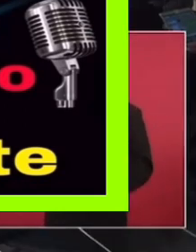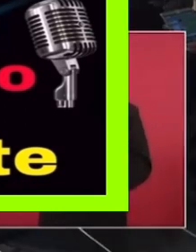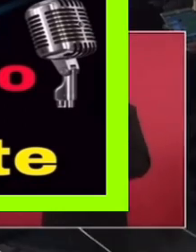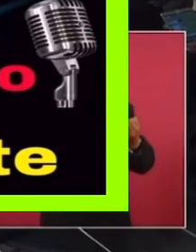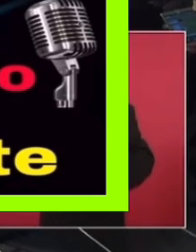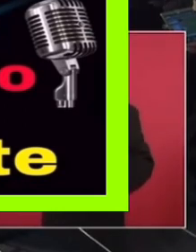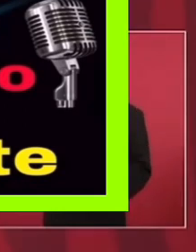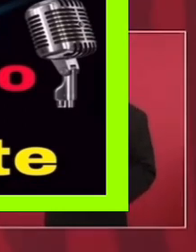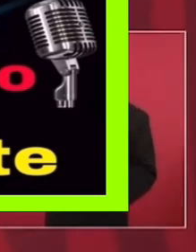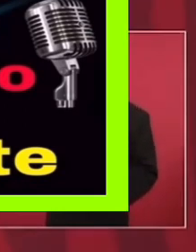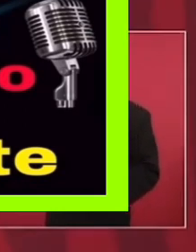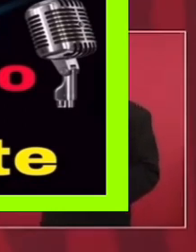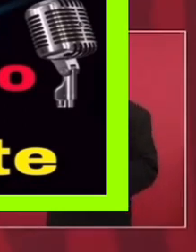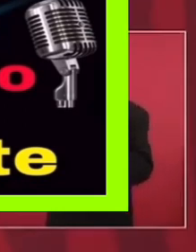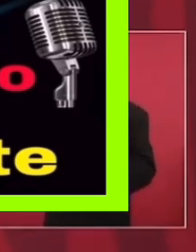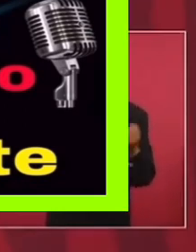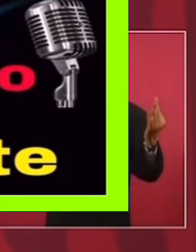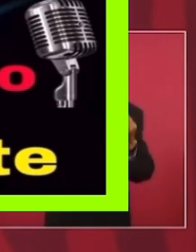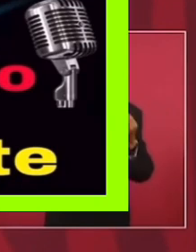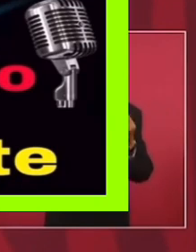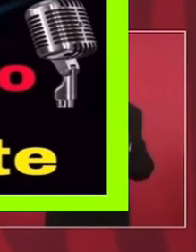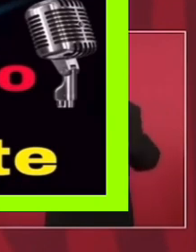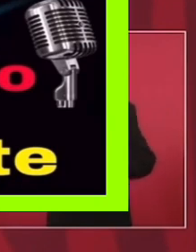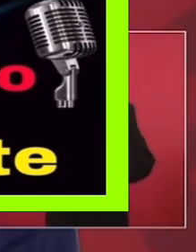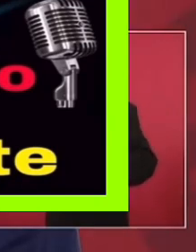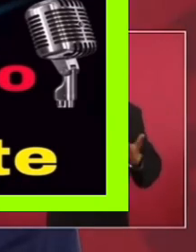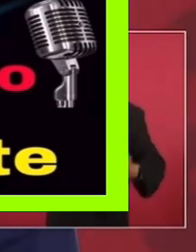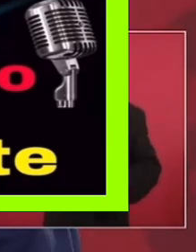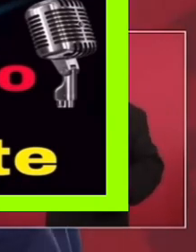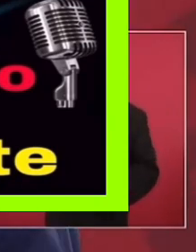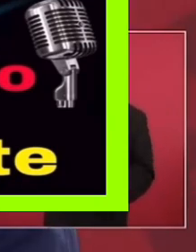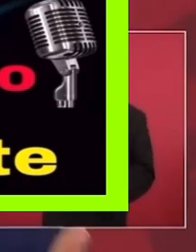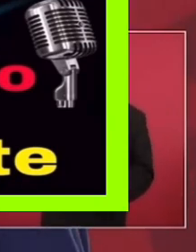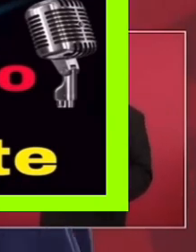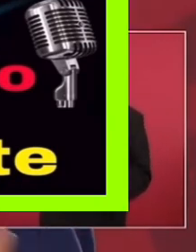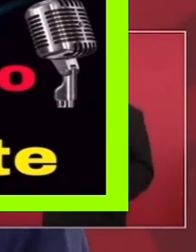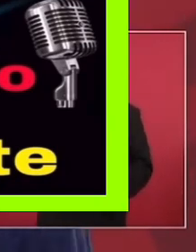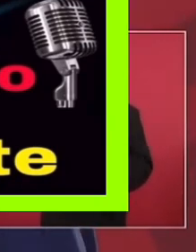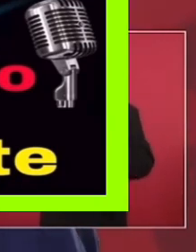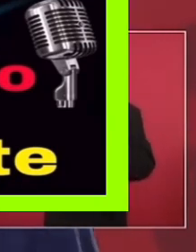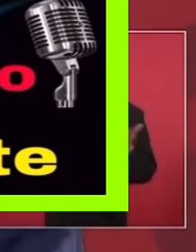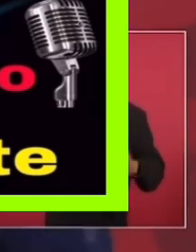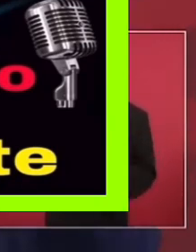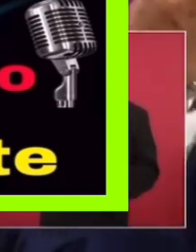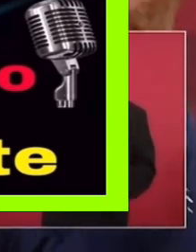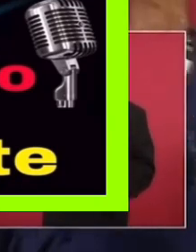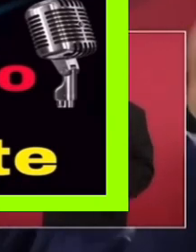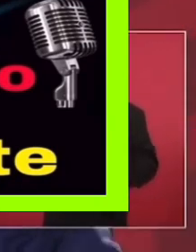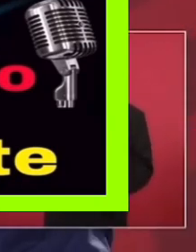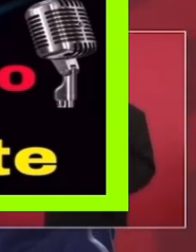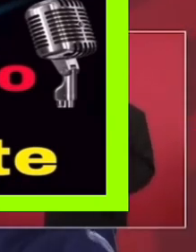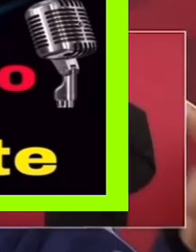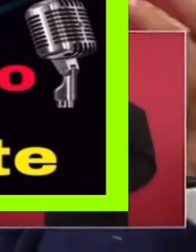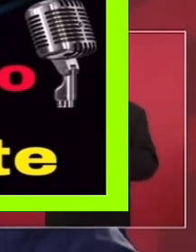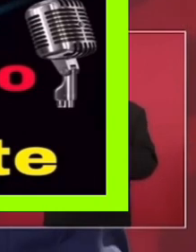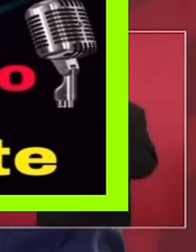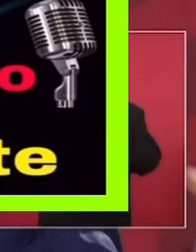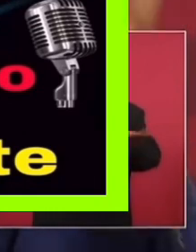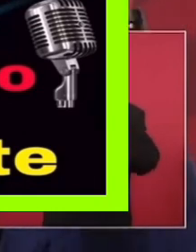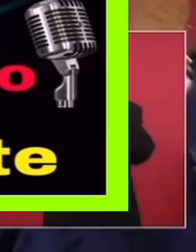no lo hace y se va en el 2024, pues estaré muy contento yo de reconocer que me equivoqué.